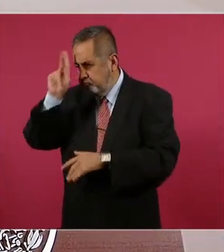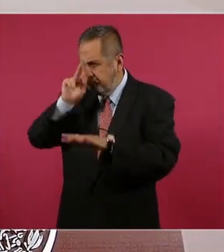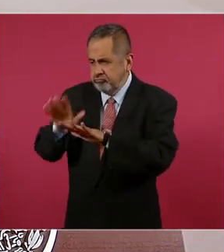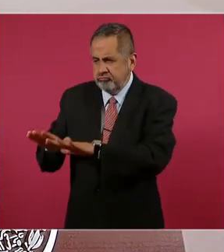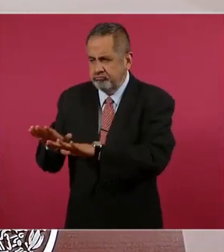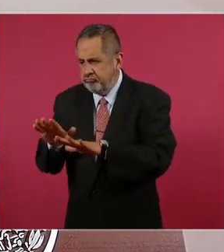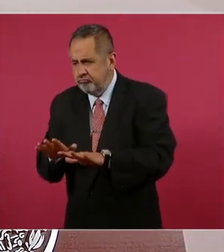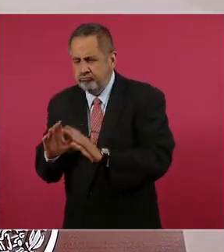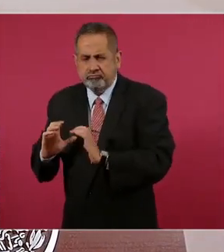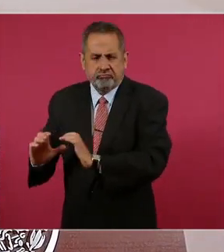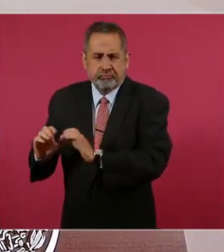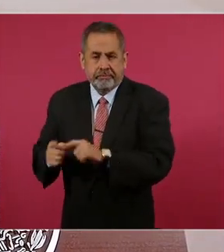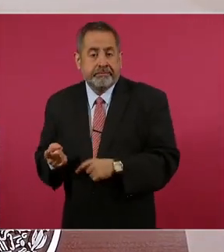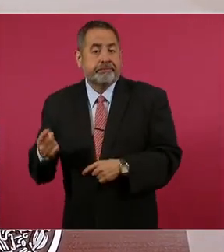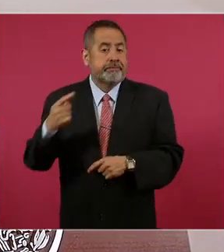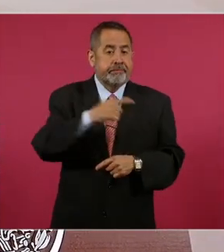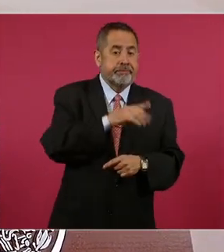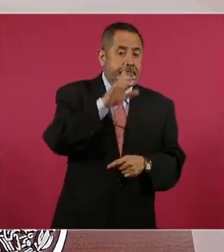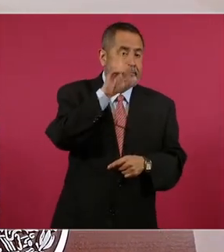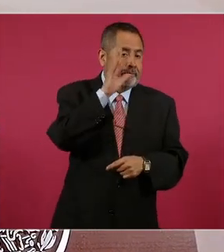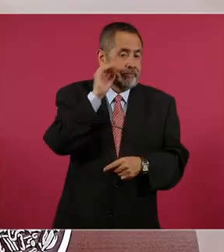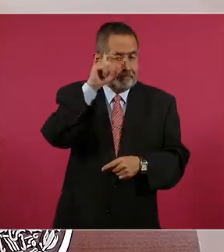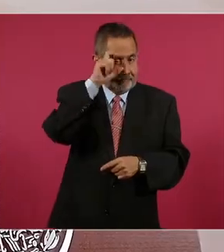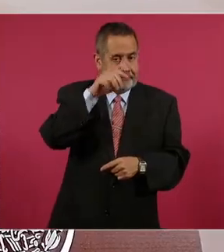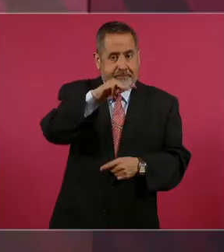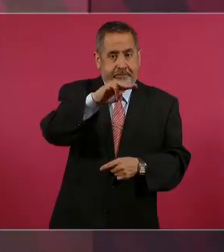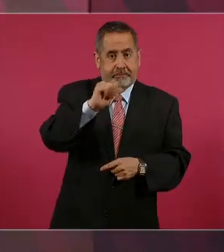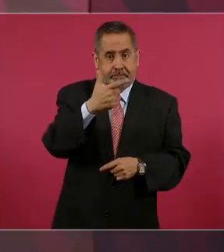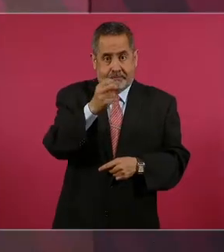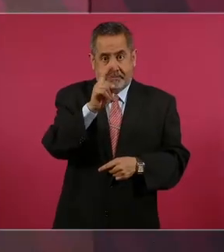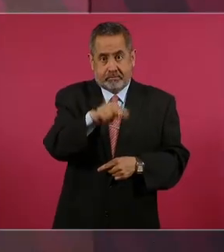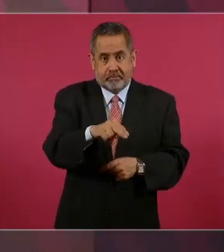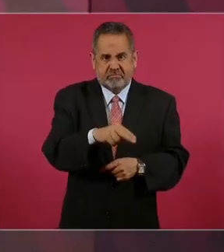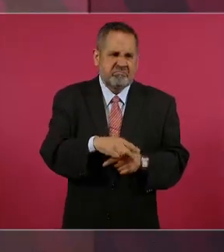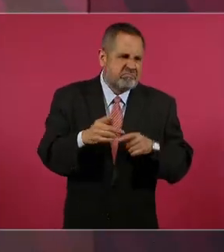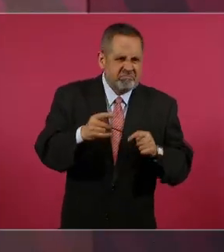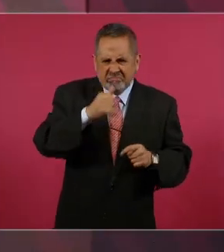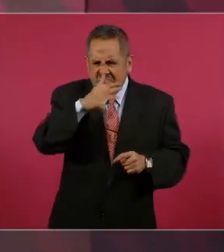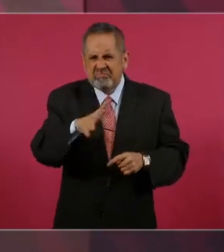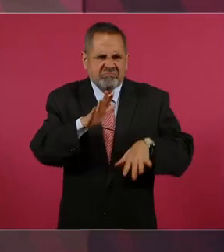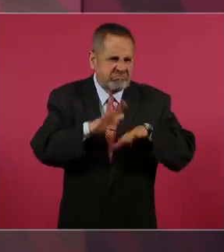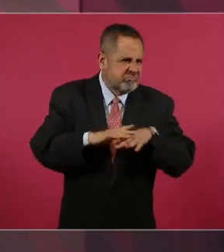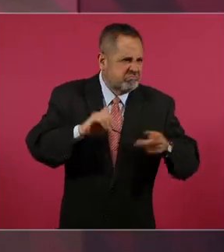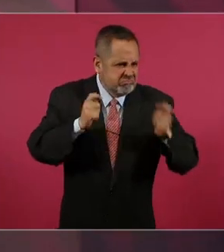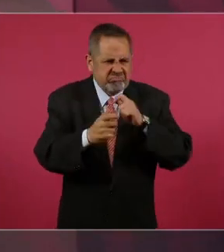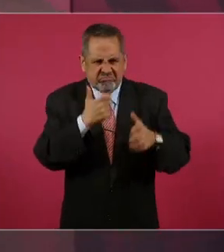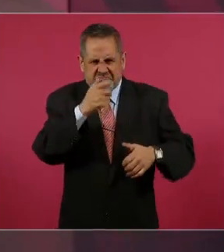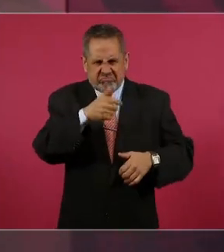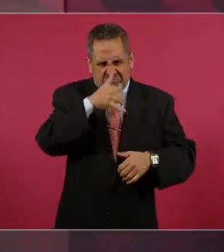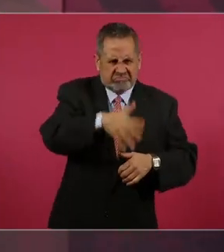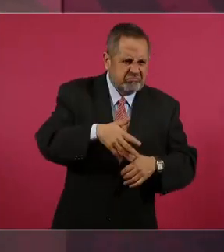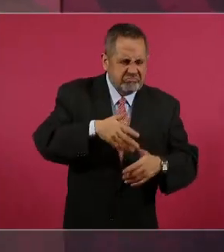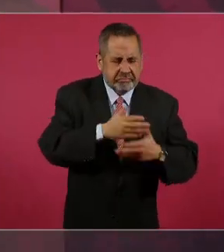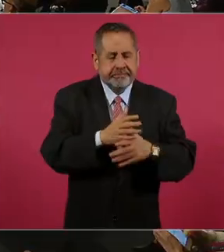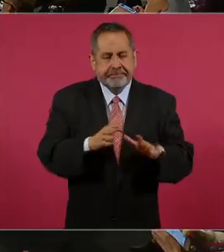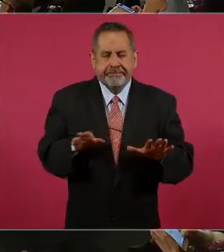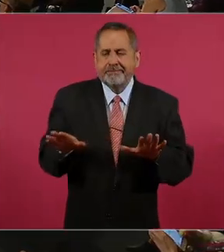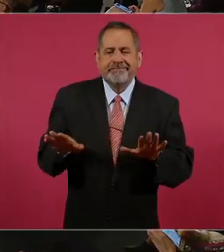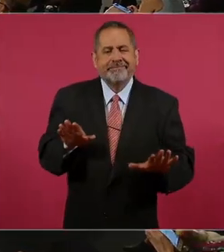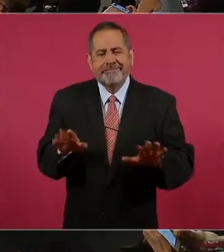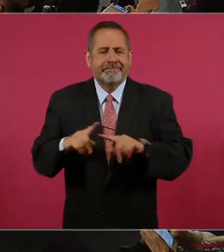más radical, Flores Magón. Pero aún con las fuertes acusaciones